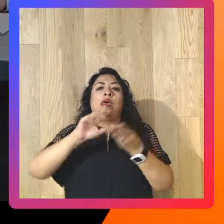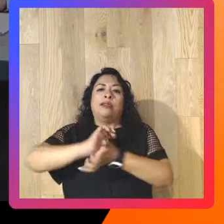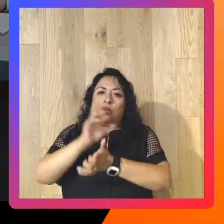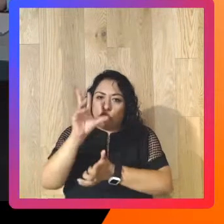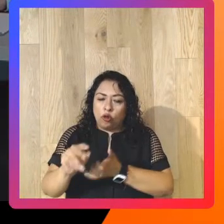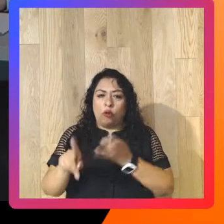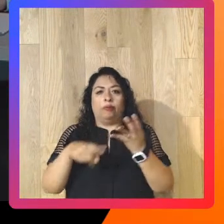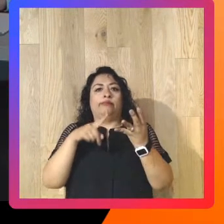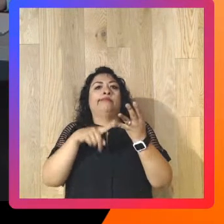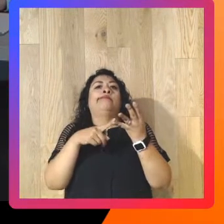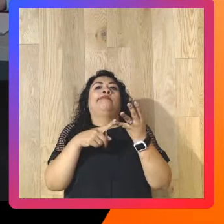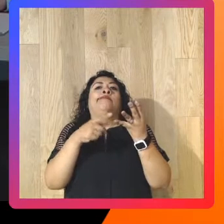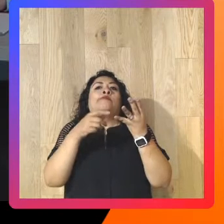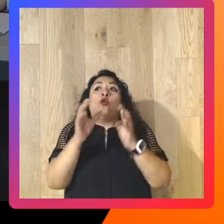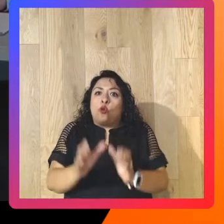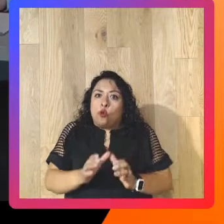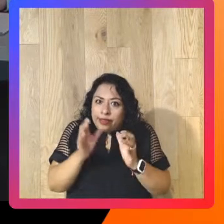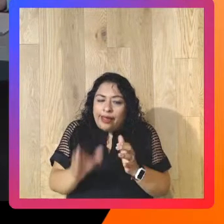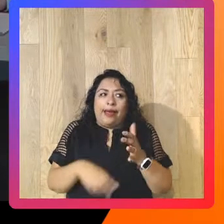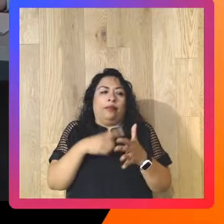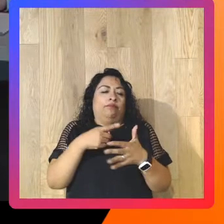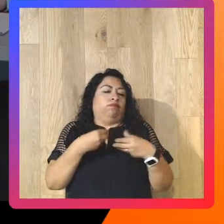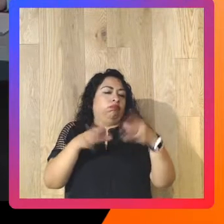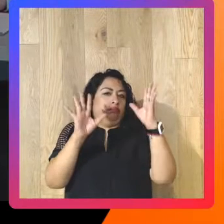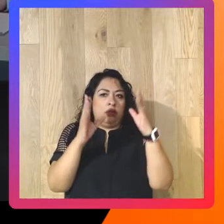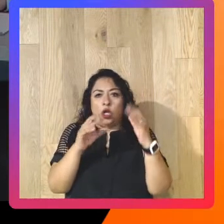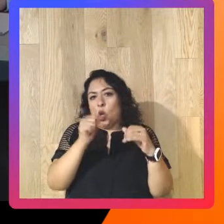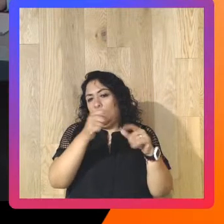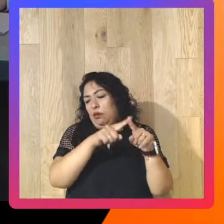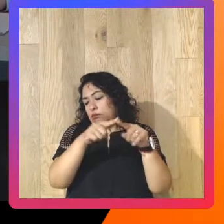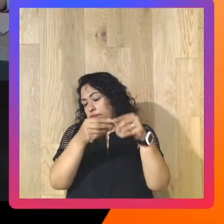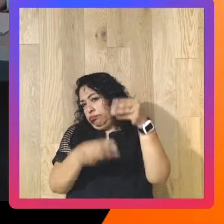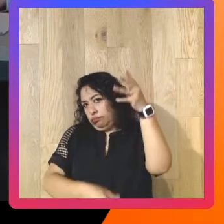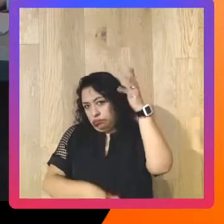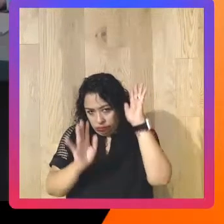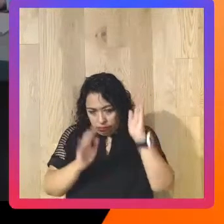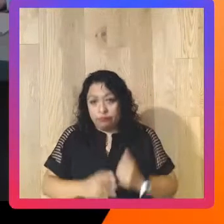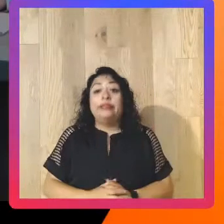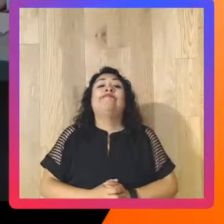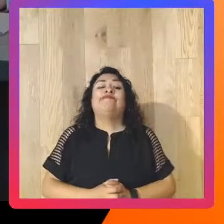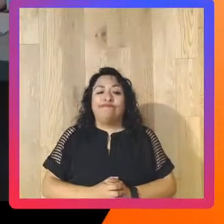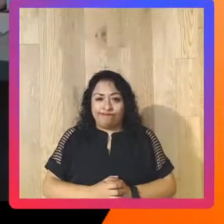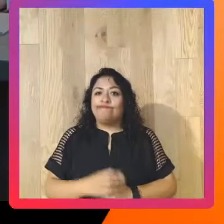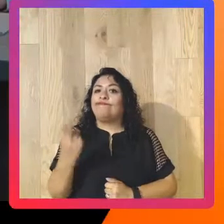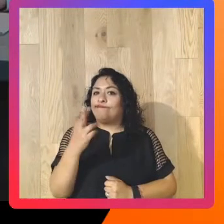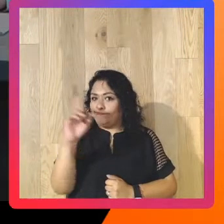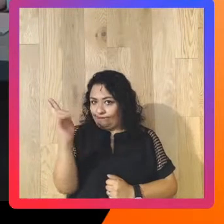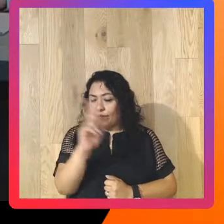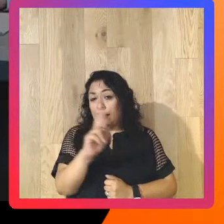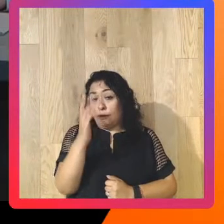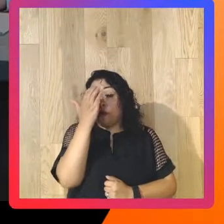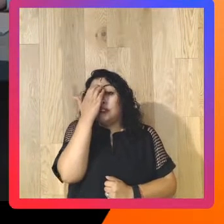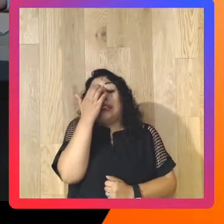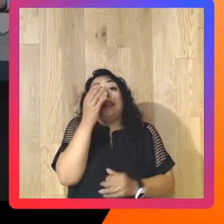discriminación, un sistema de cuidados, bueno, y muchos más. tenemos que reconocer que